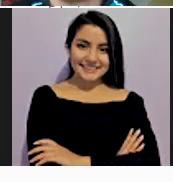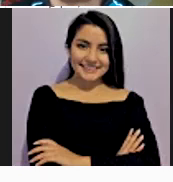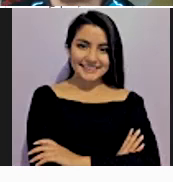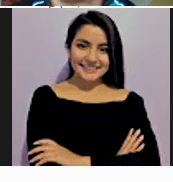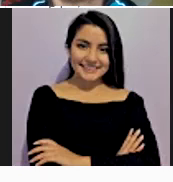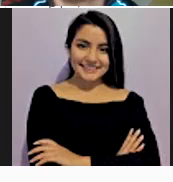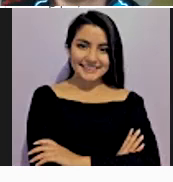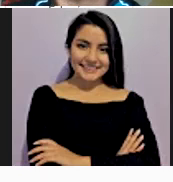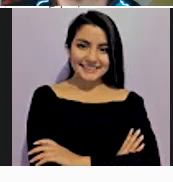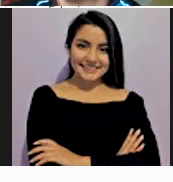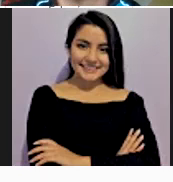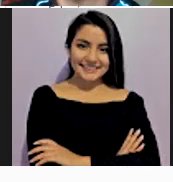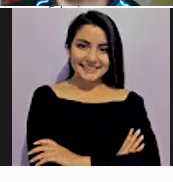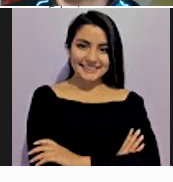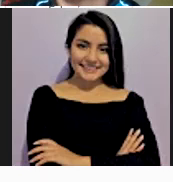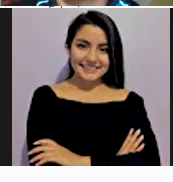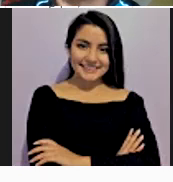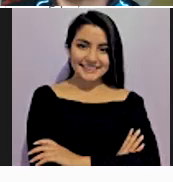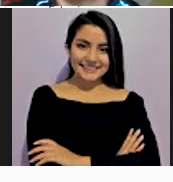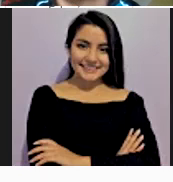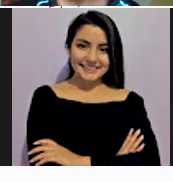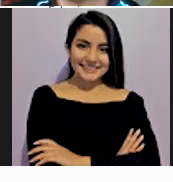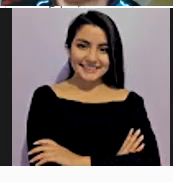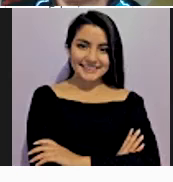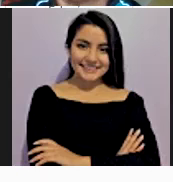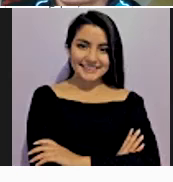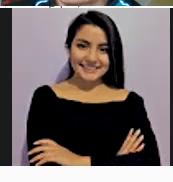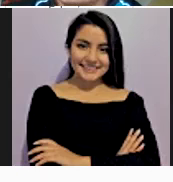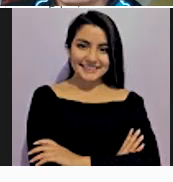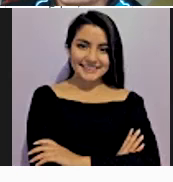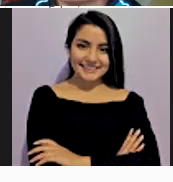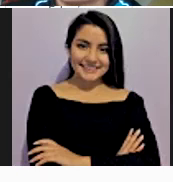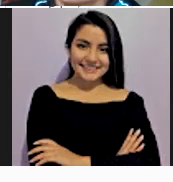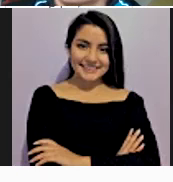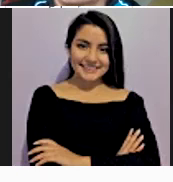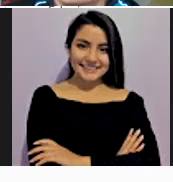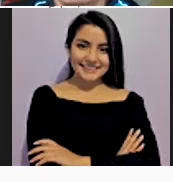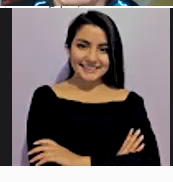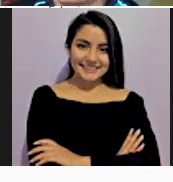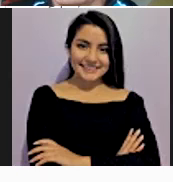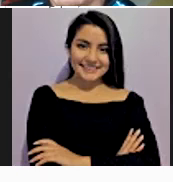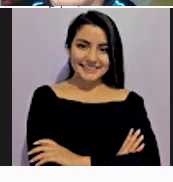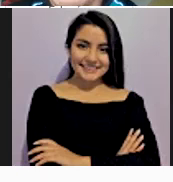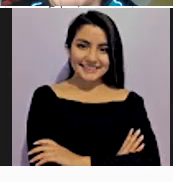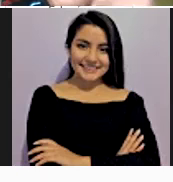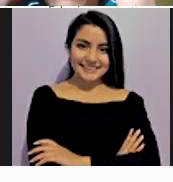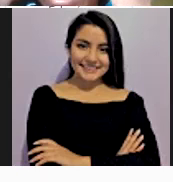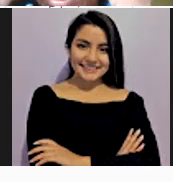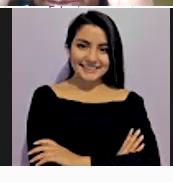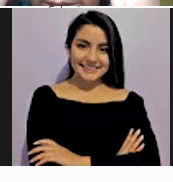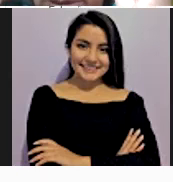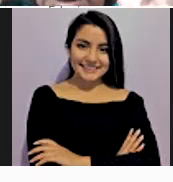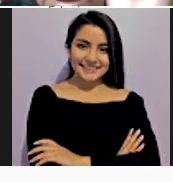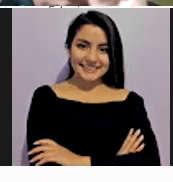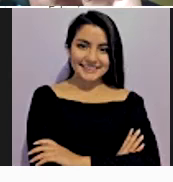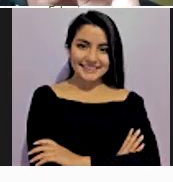Ya. Bien, entonces con esto. Entonces ya tengo el TR, ahora sí calculo esto. Entonces, para calcular el caudal máximo, ¿qué haría? A ver, dígame, ¿qué haría yo para calcular el